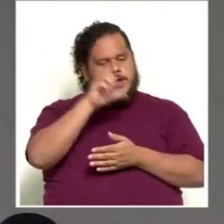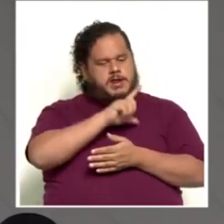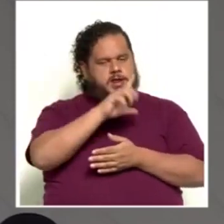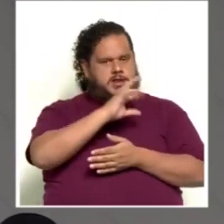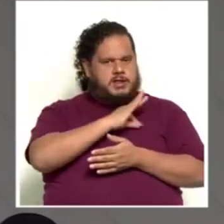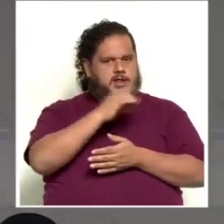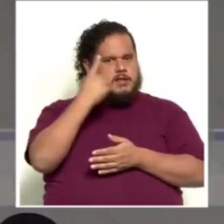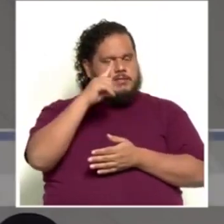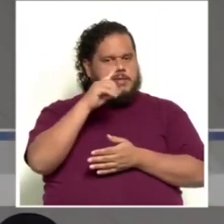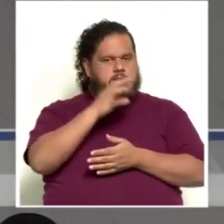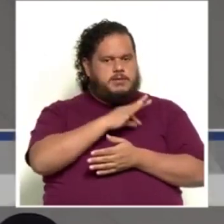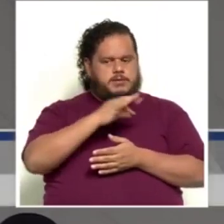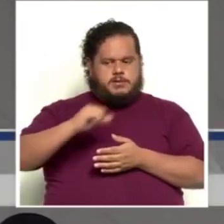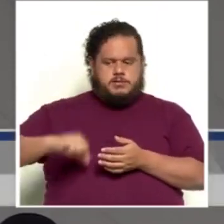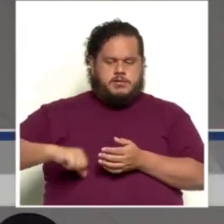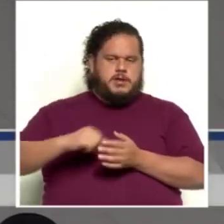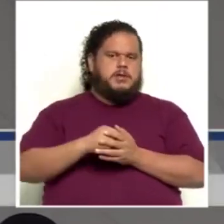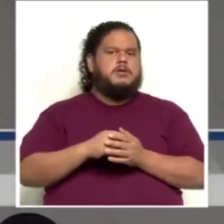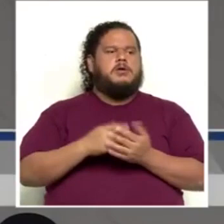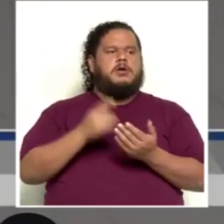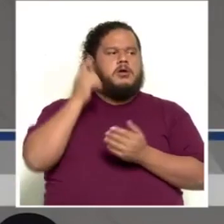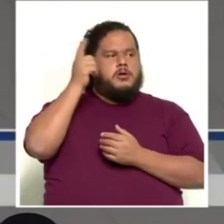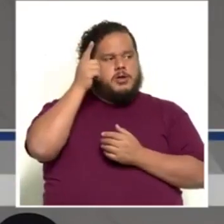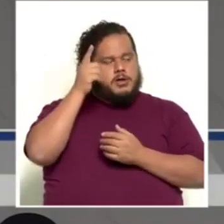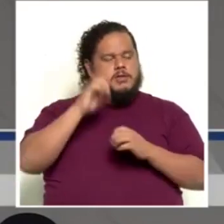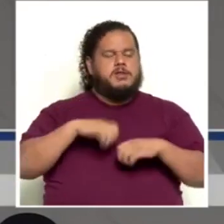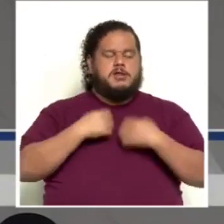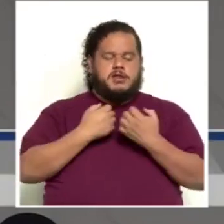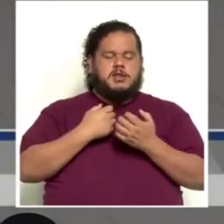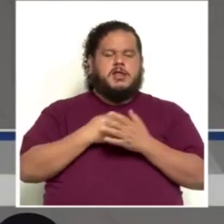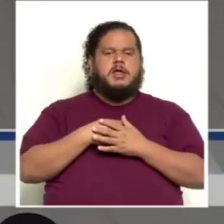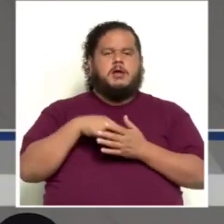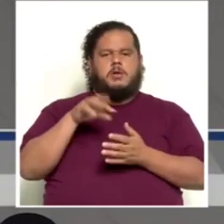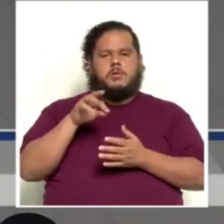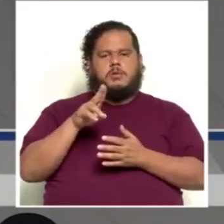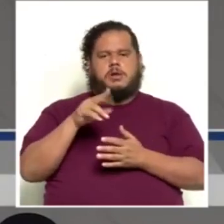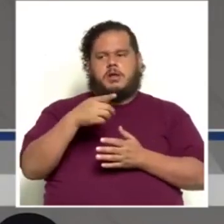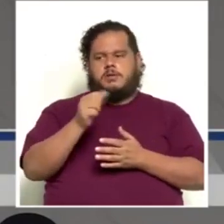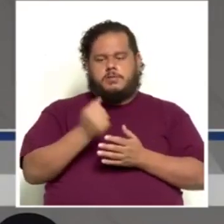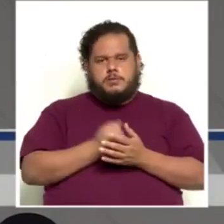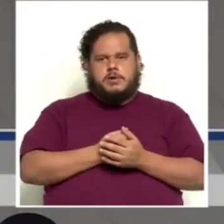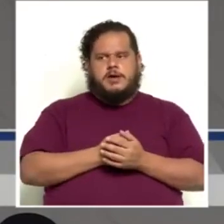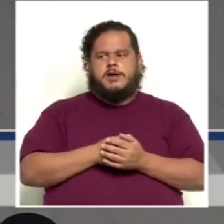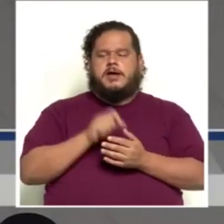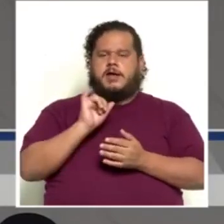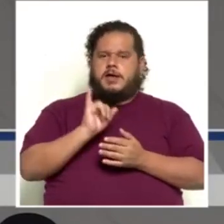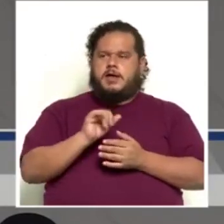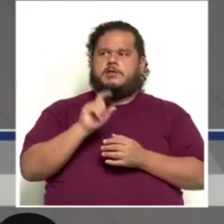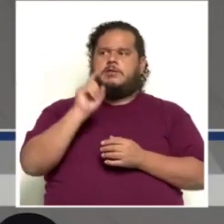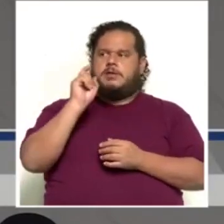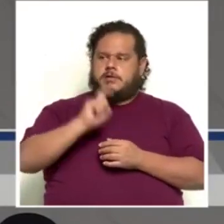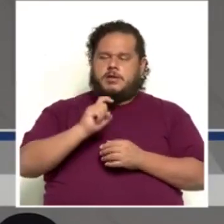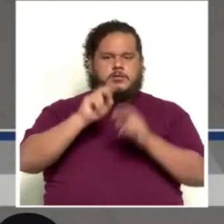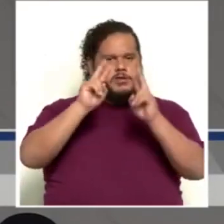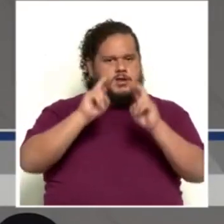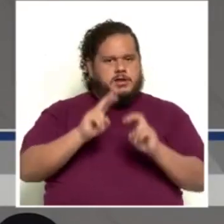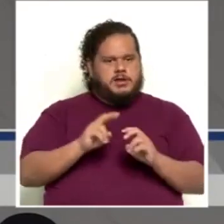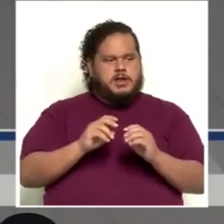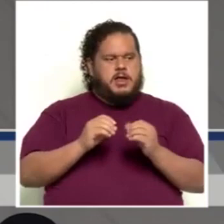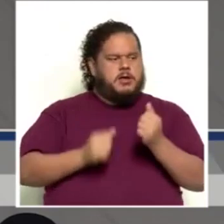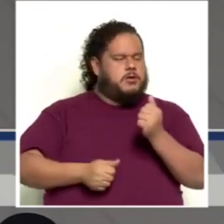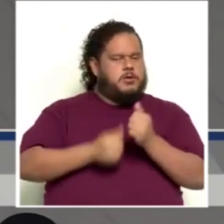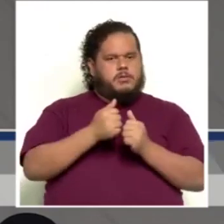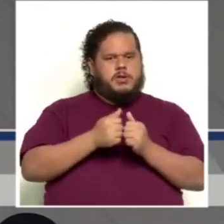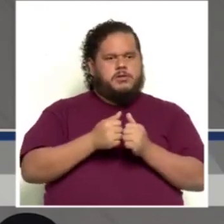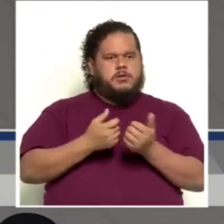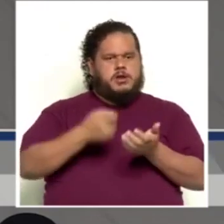don Fabricio, evidentemente hay una fuga ya en la recta final del proceso electoral. Eso habrá que analizar las causas ya con mayor rigor, pero sí